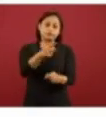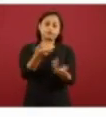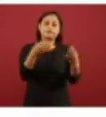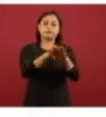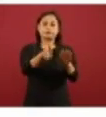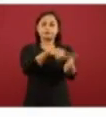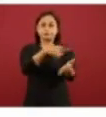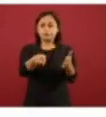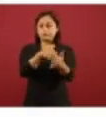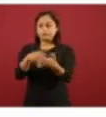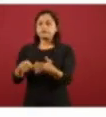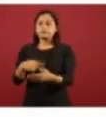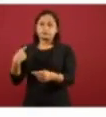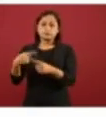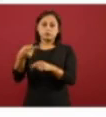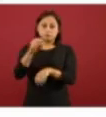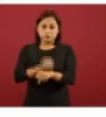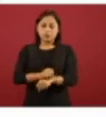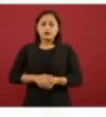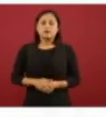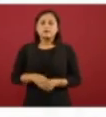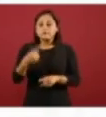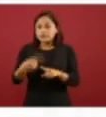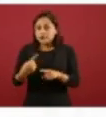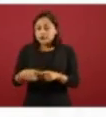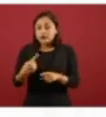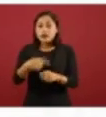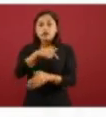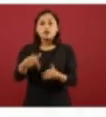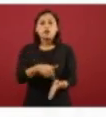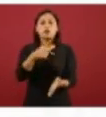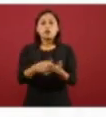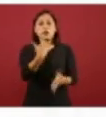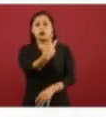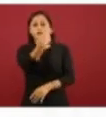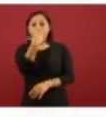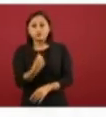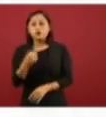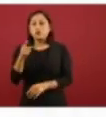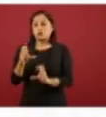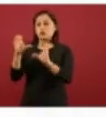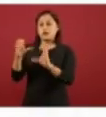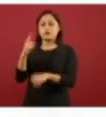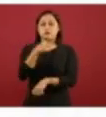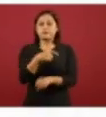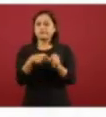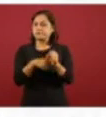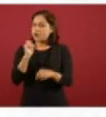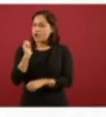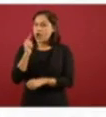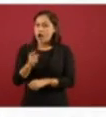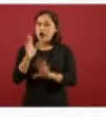se negó a ser verificada, para que evitemos consumir ahí, porque obviamente algo están escondiendo y no es nada bueno para